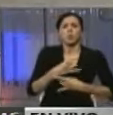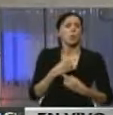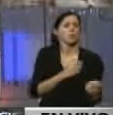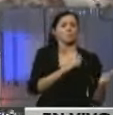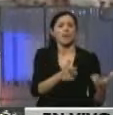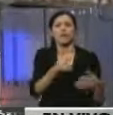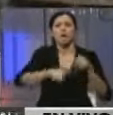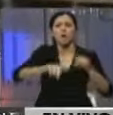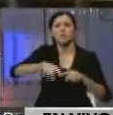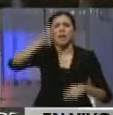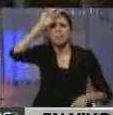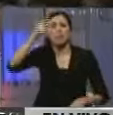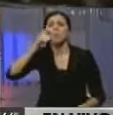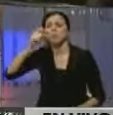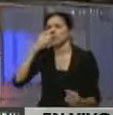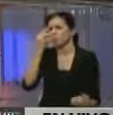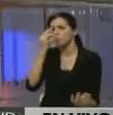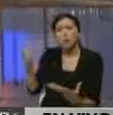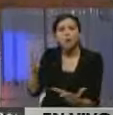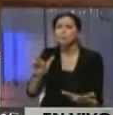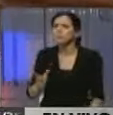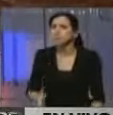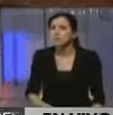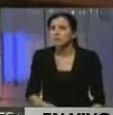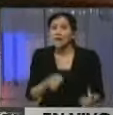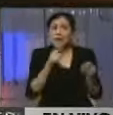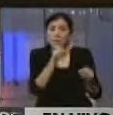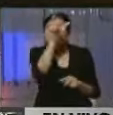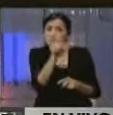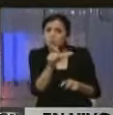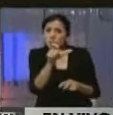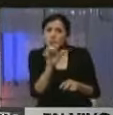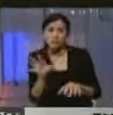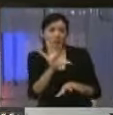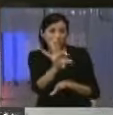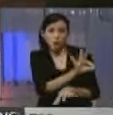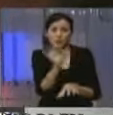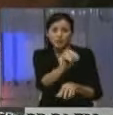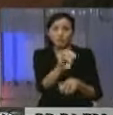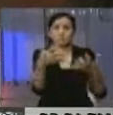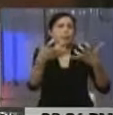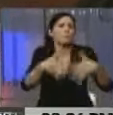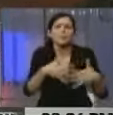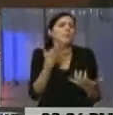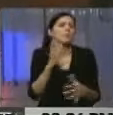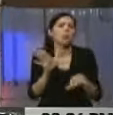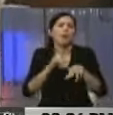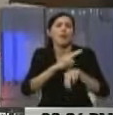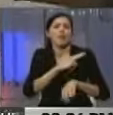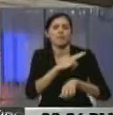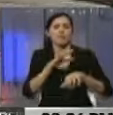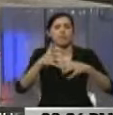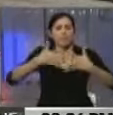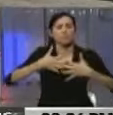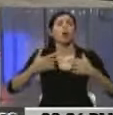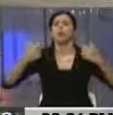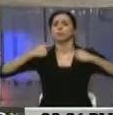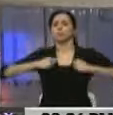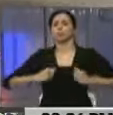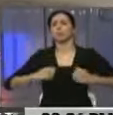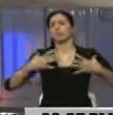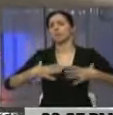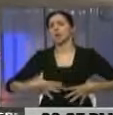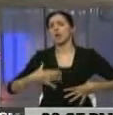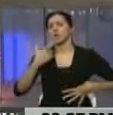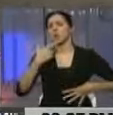bachaqueras y no de un pueblo, cuando tiene en sus manos un bien público. Y a veces se ponen la camisa roja rojita